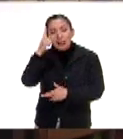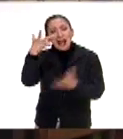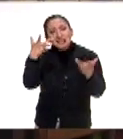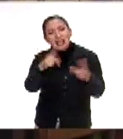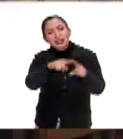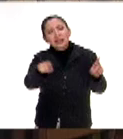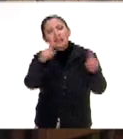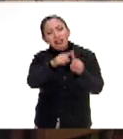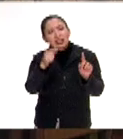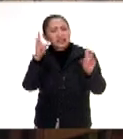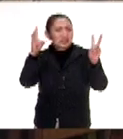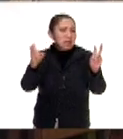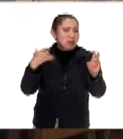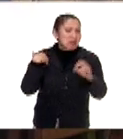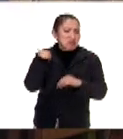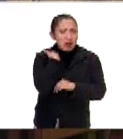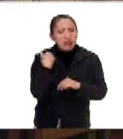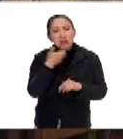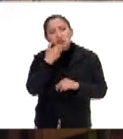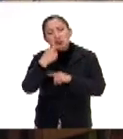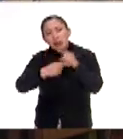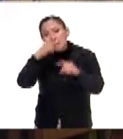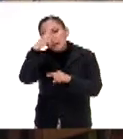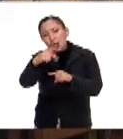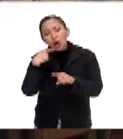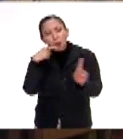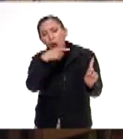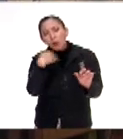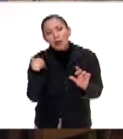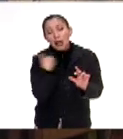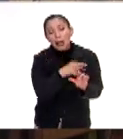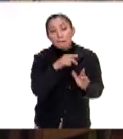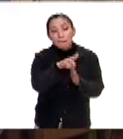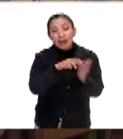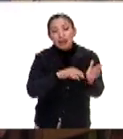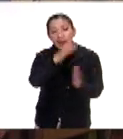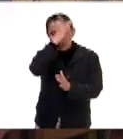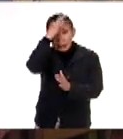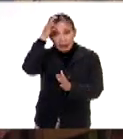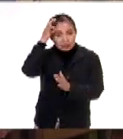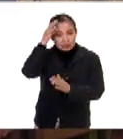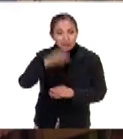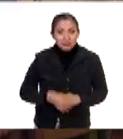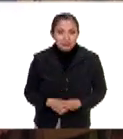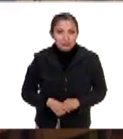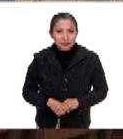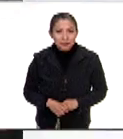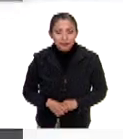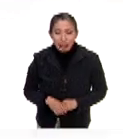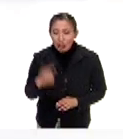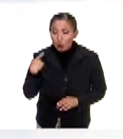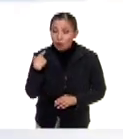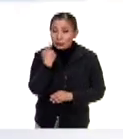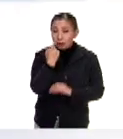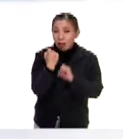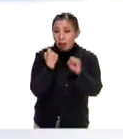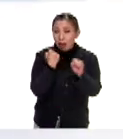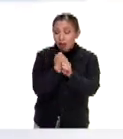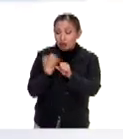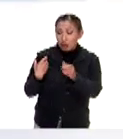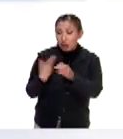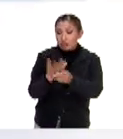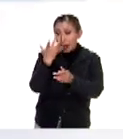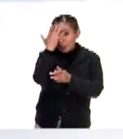una serie sobre moda y tradiciones mexicanas, teniendo como modelo a la pintora Frida Kahlo. A casi un siglo de distancia,